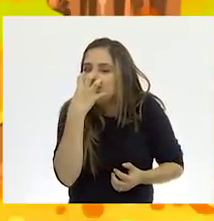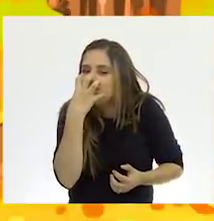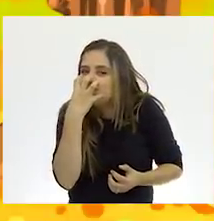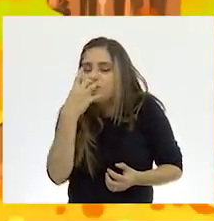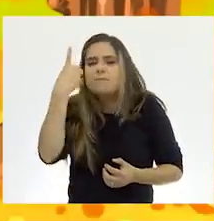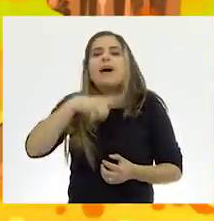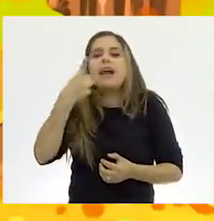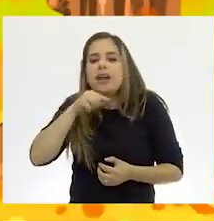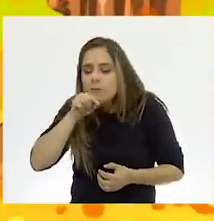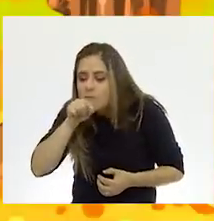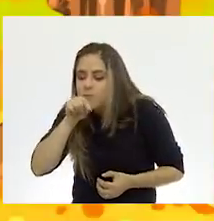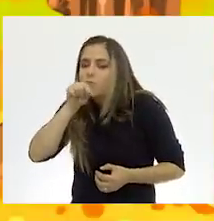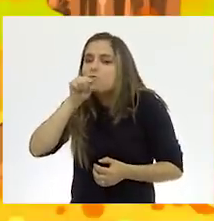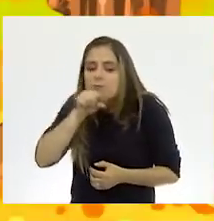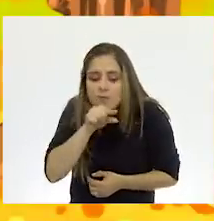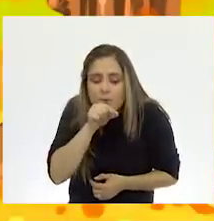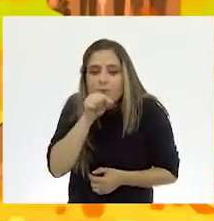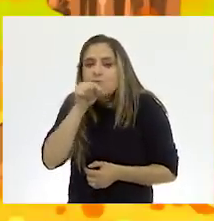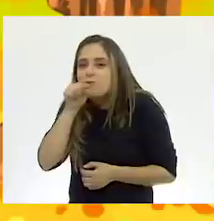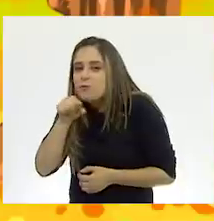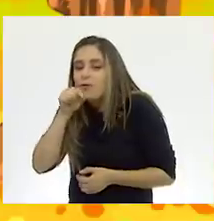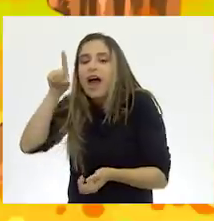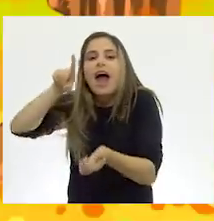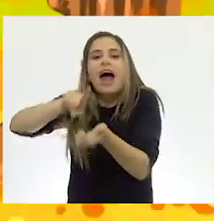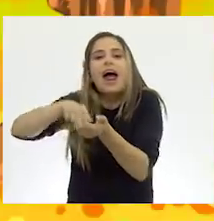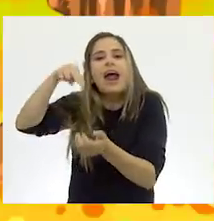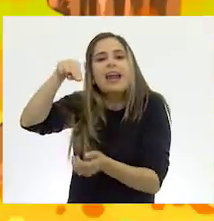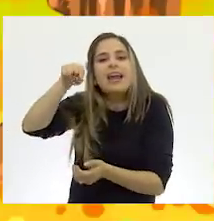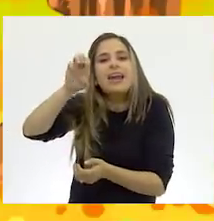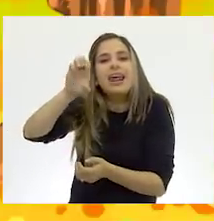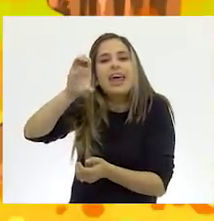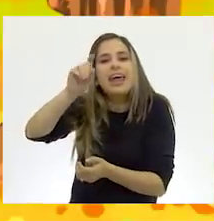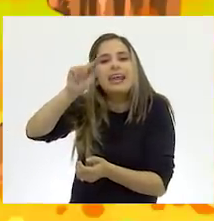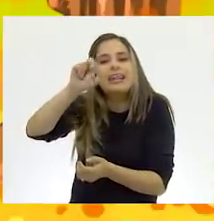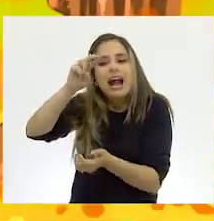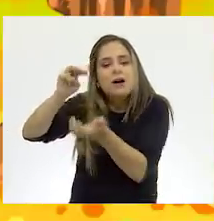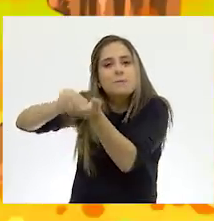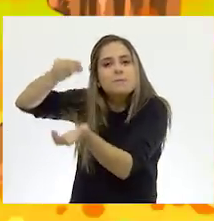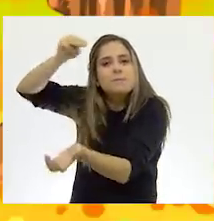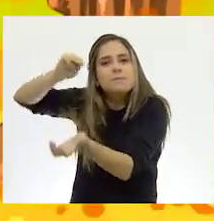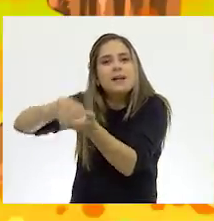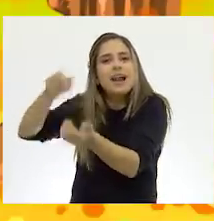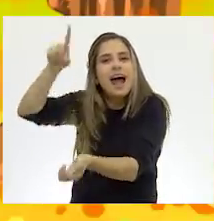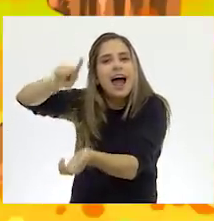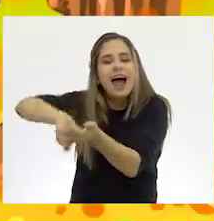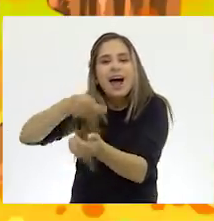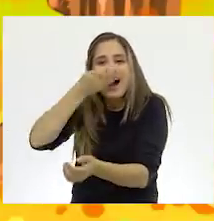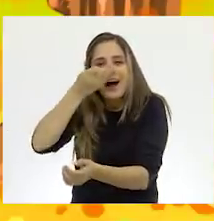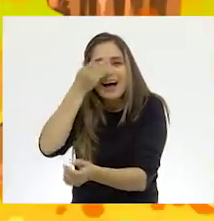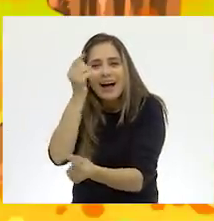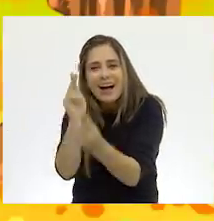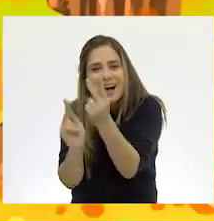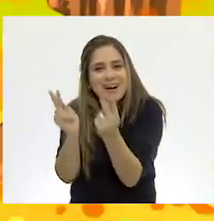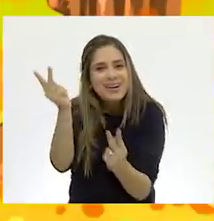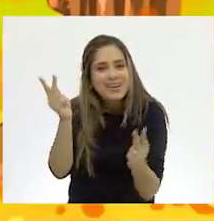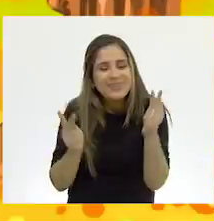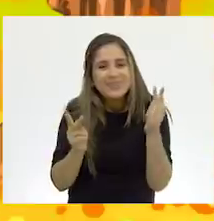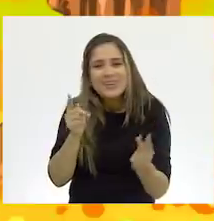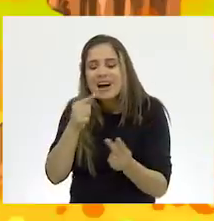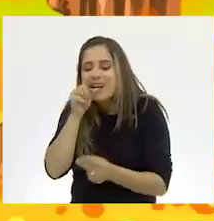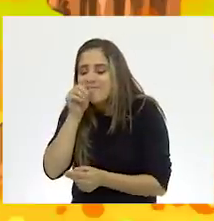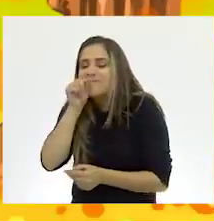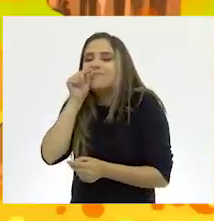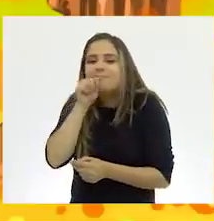beber el néctar de las flores. Y con las mandíbulas se ayudan para comer